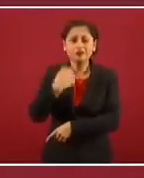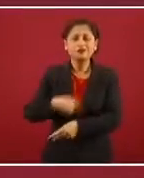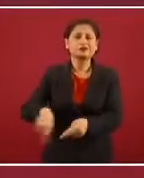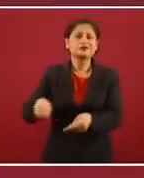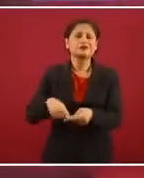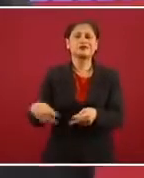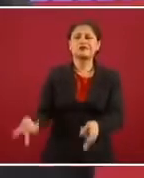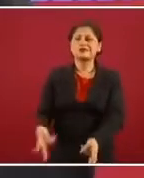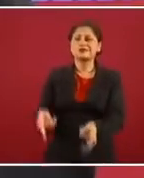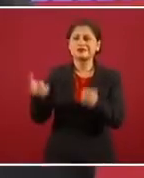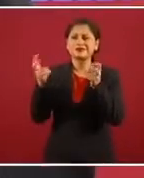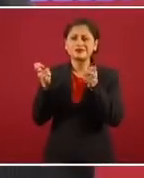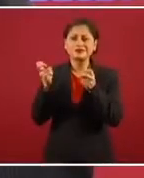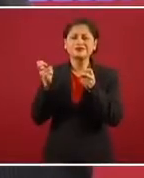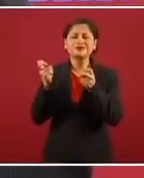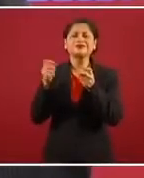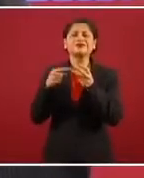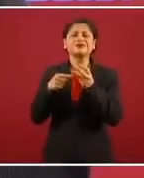impunidad.